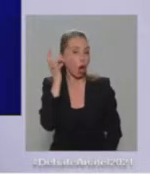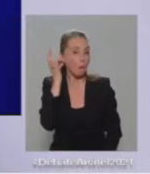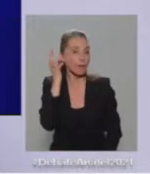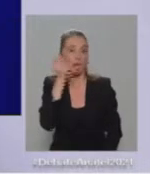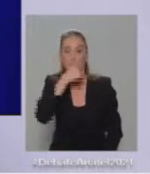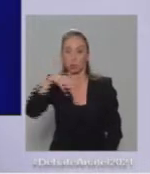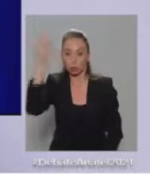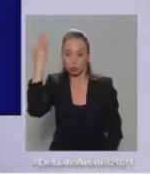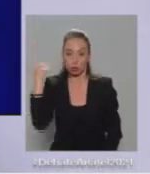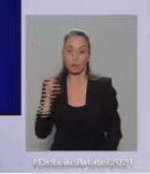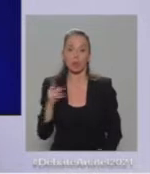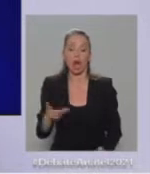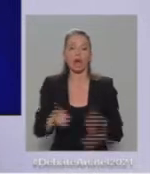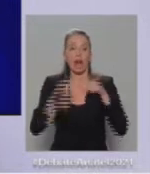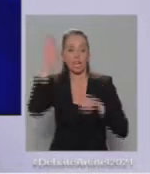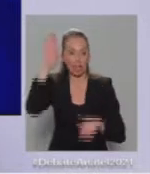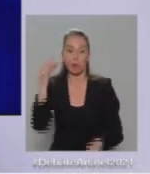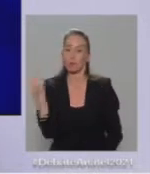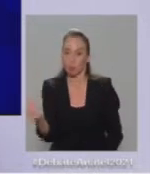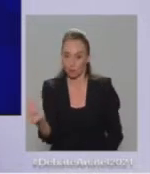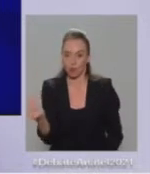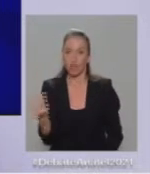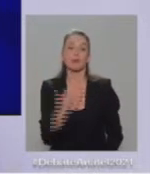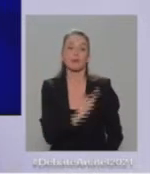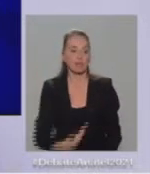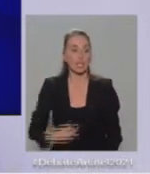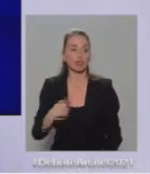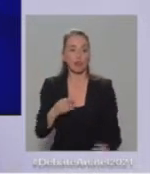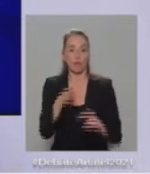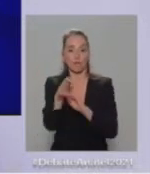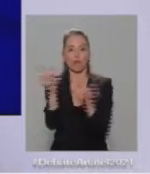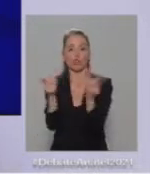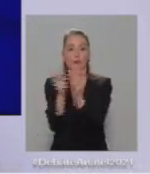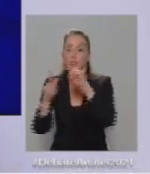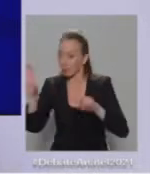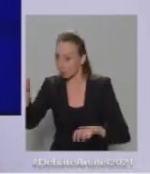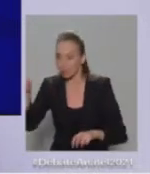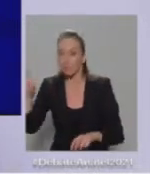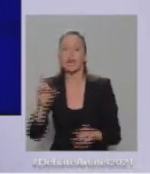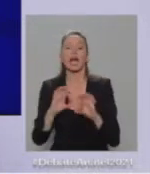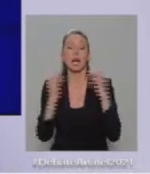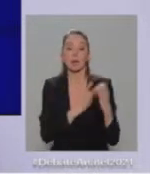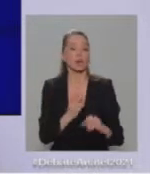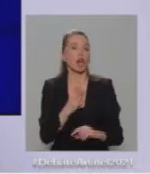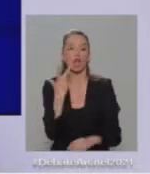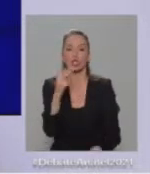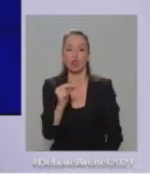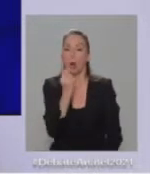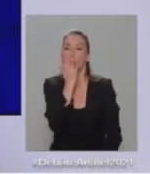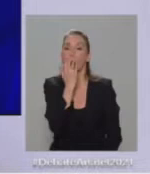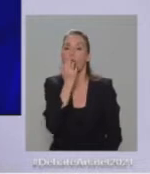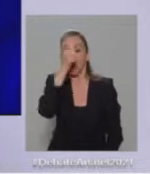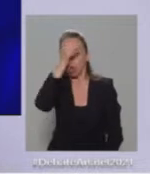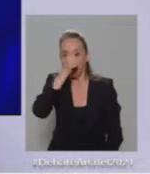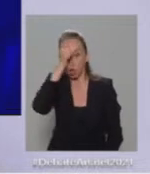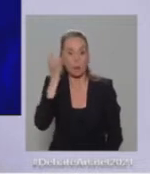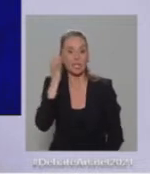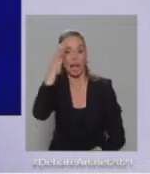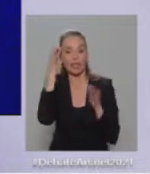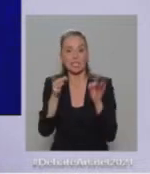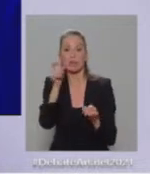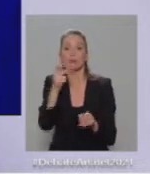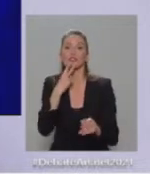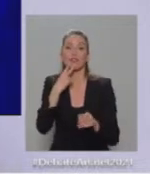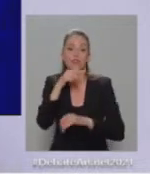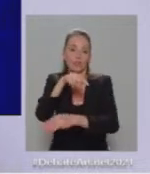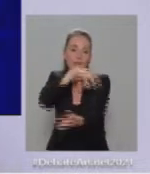campaña. Todo lo que hemos realizado, dijo el abanderado hoy, a propósito de uno de los momentos del foro en que se vio más débil y que fue recogido por Sebastián Sichel para